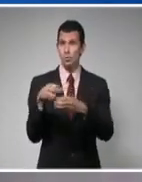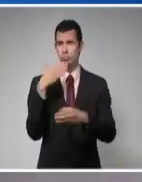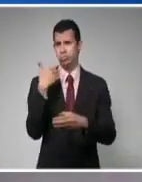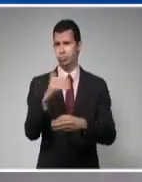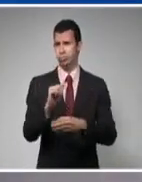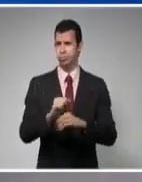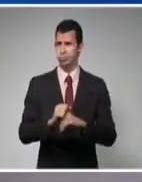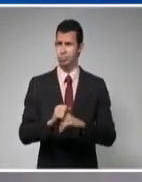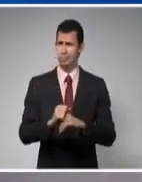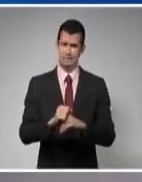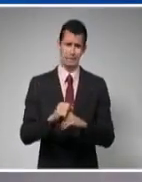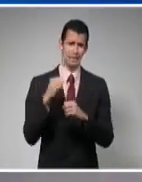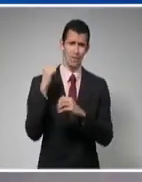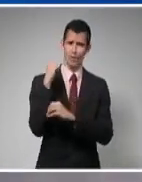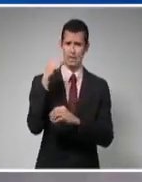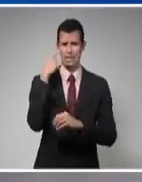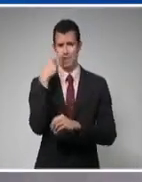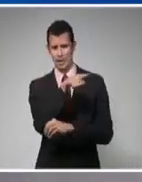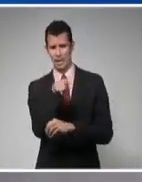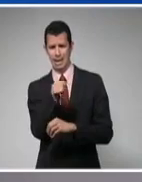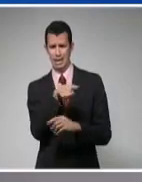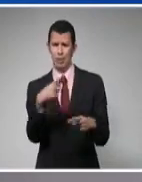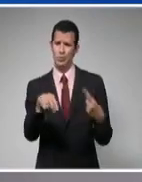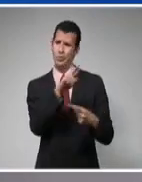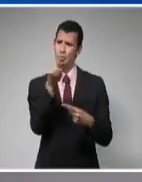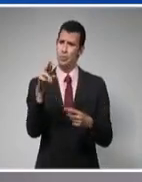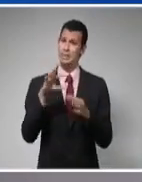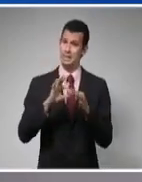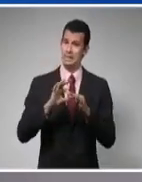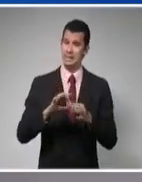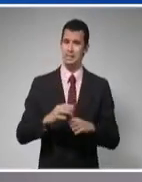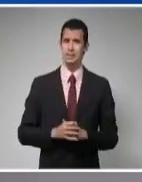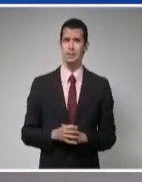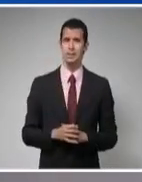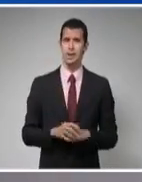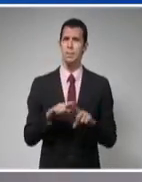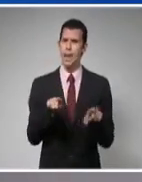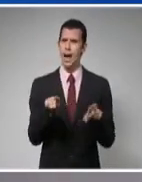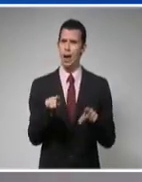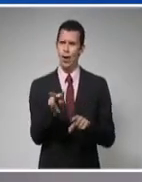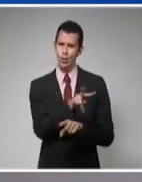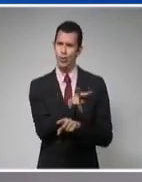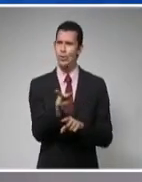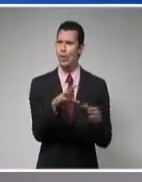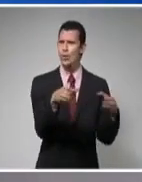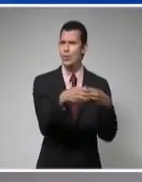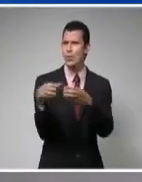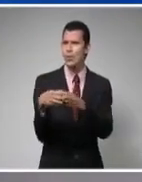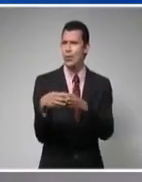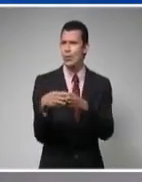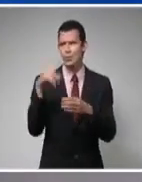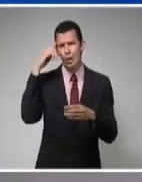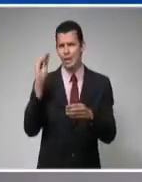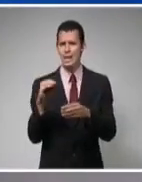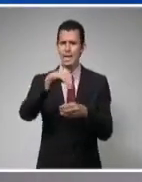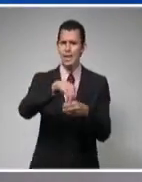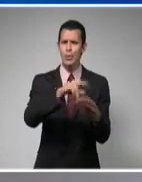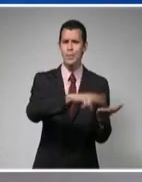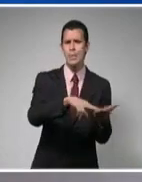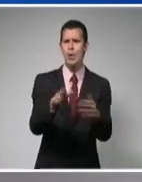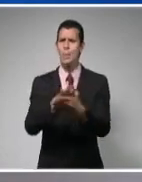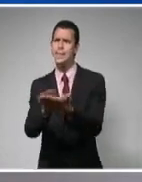el ansiado protagonismo que ellos quieren, que quieren unos sobre otros, hasta el deseo de saber cuánto, cómo, de quién le llega